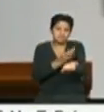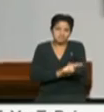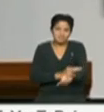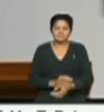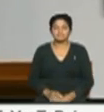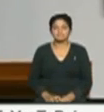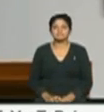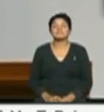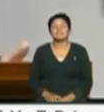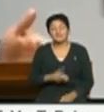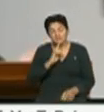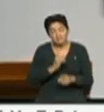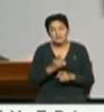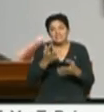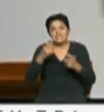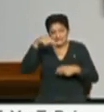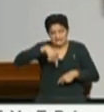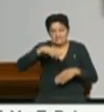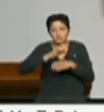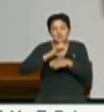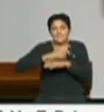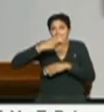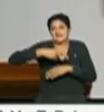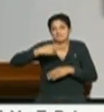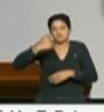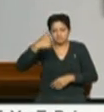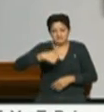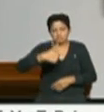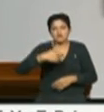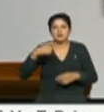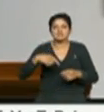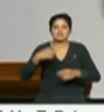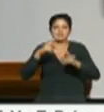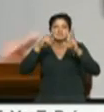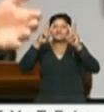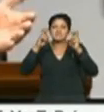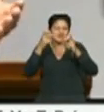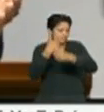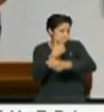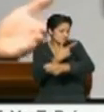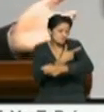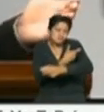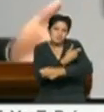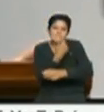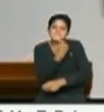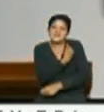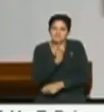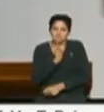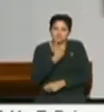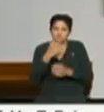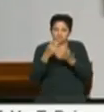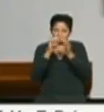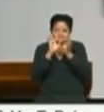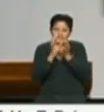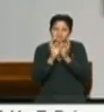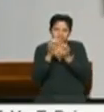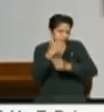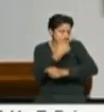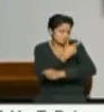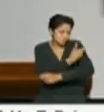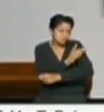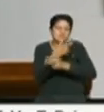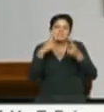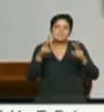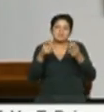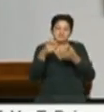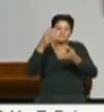propia en el ámbito farmacéutico, en este caso inmunobiológico, capacidad propia de fabricación de vacunas, y lo